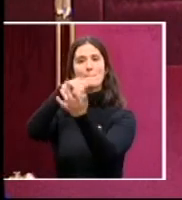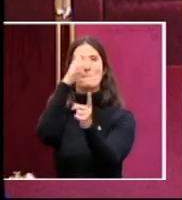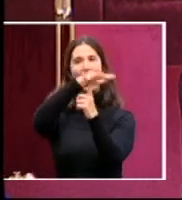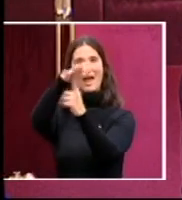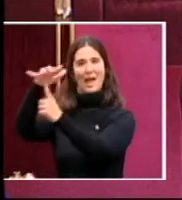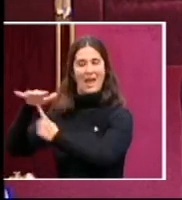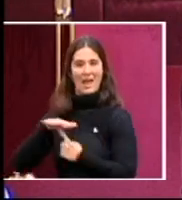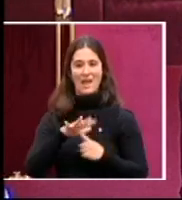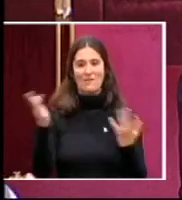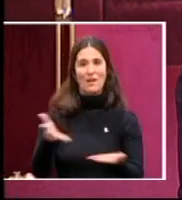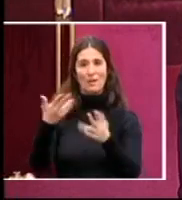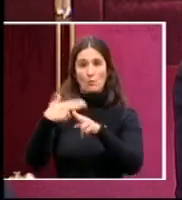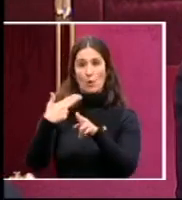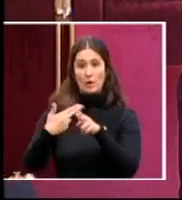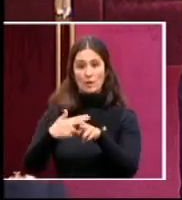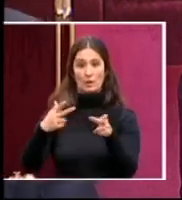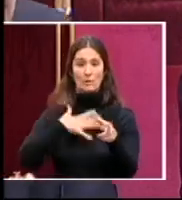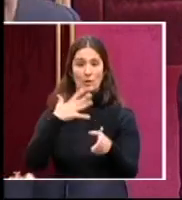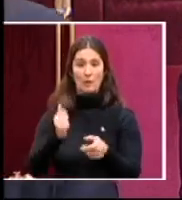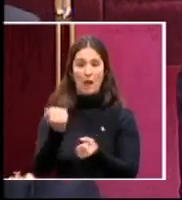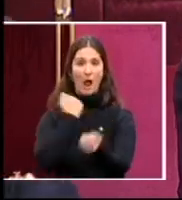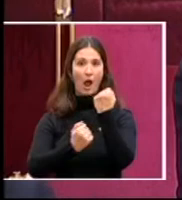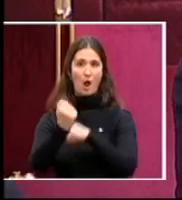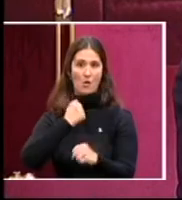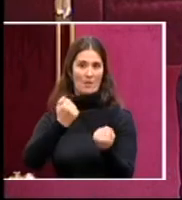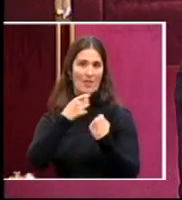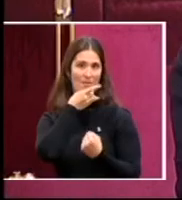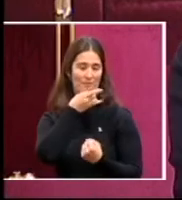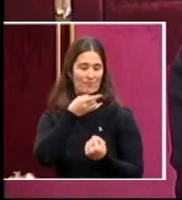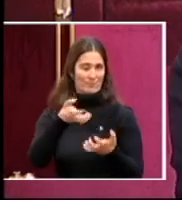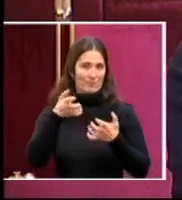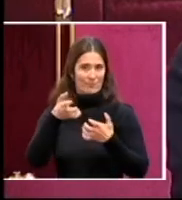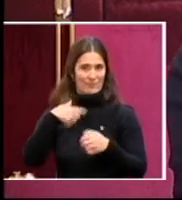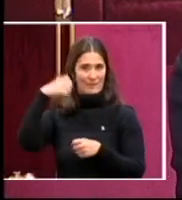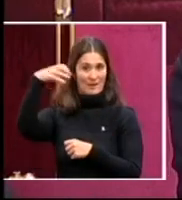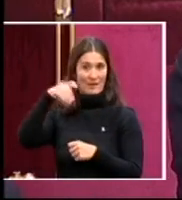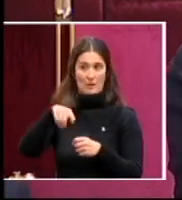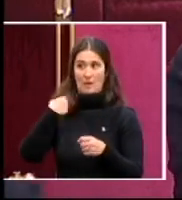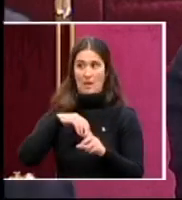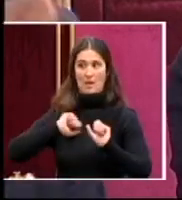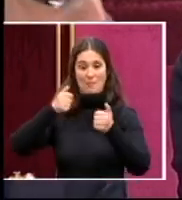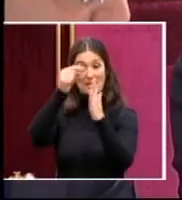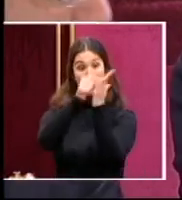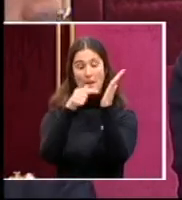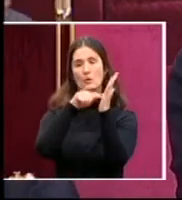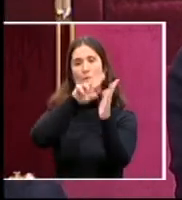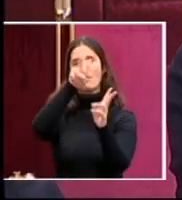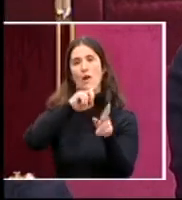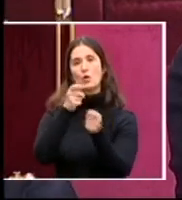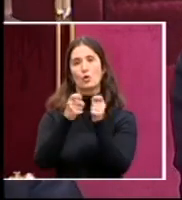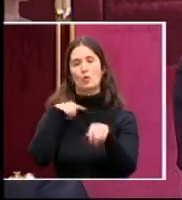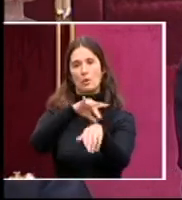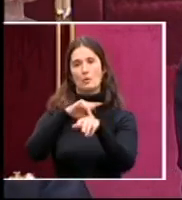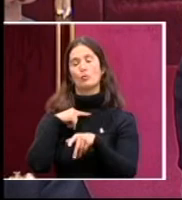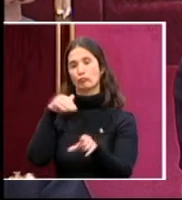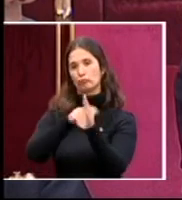favorecer las políticas municipales de ahorro y eficiencia energética. Creo que esto es un primer paso, como bien se ha dicho, es un marco, sirve de control y seguimiento y, por tanto,